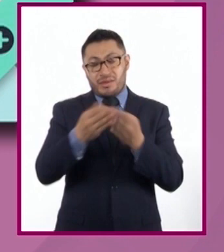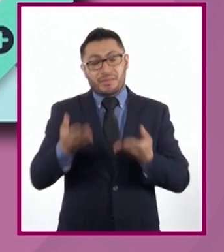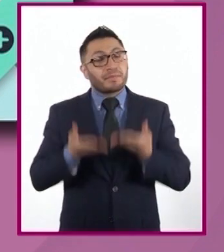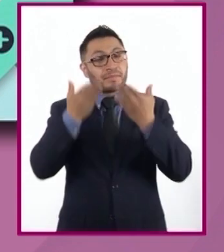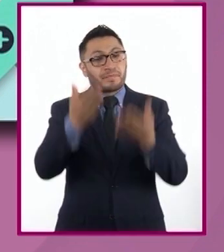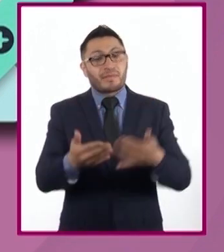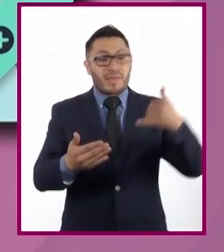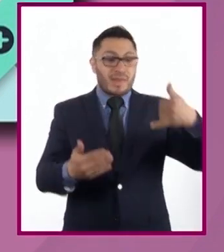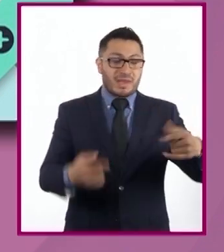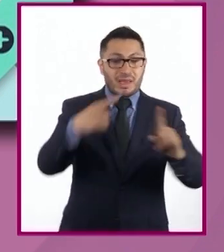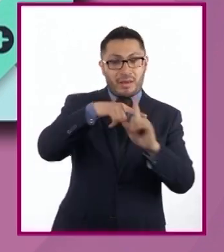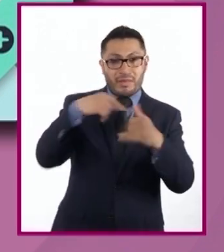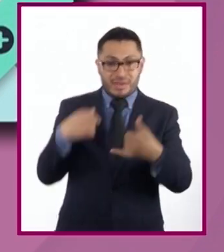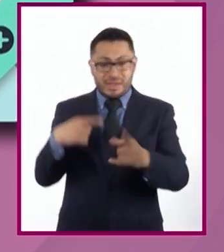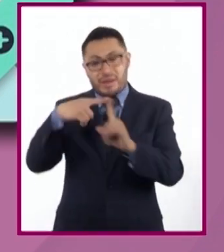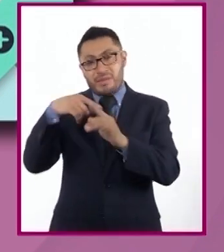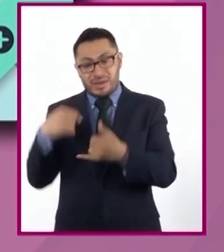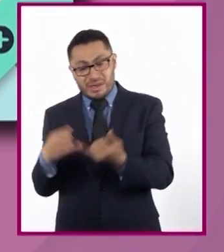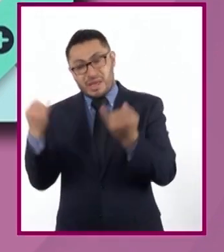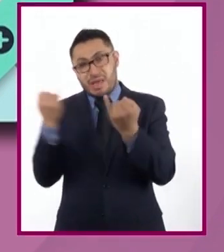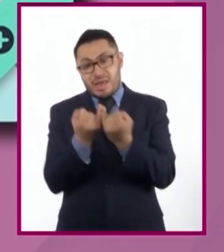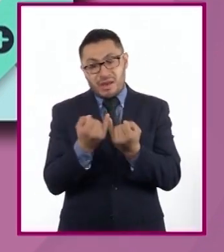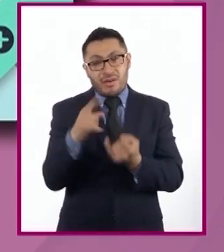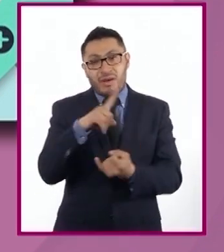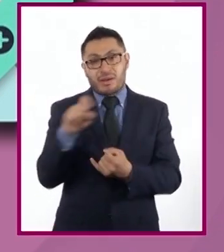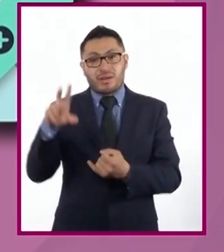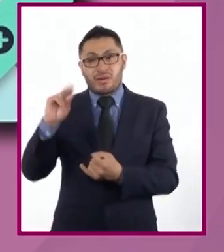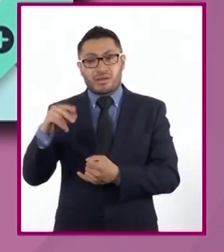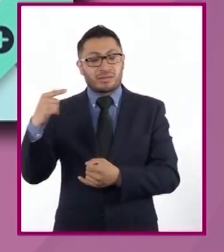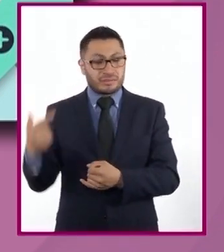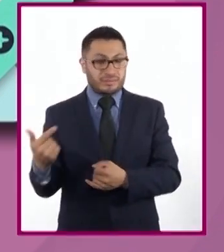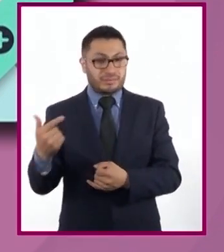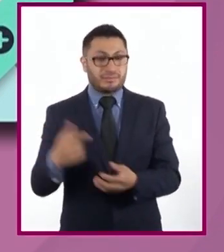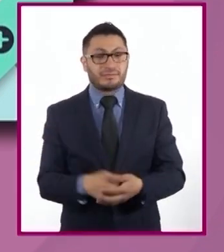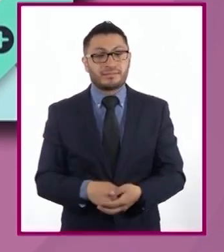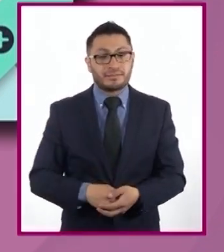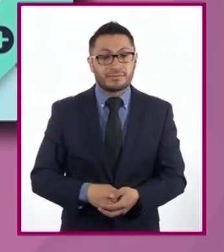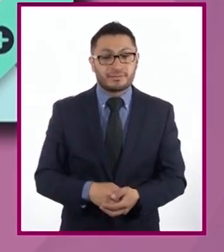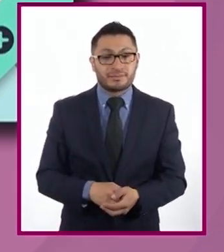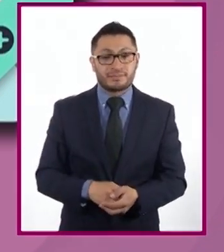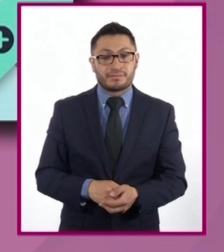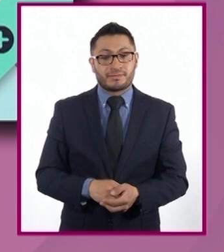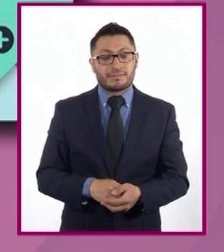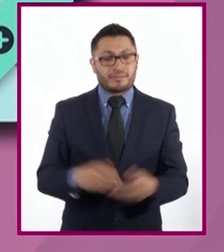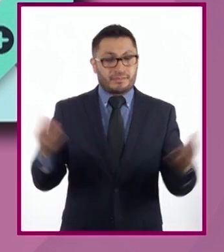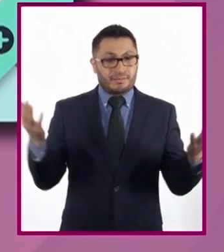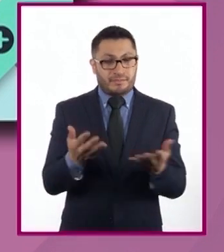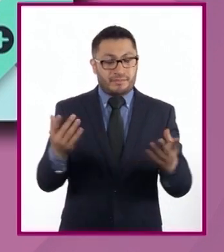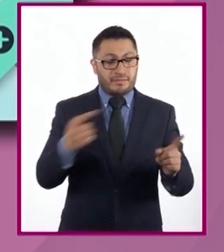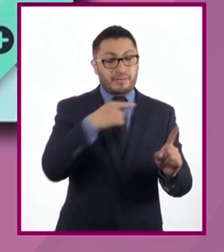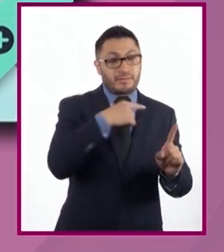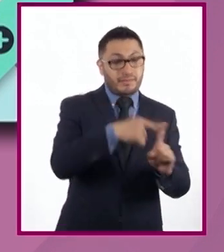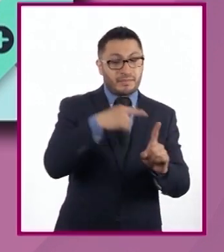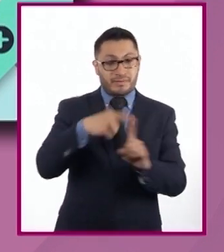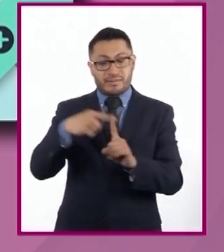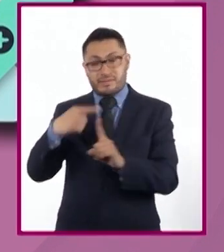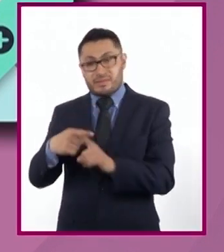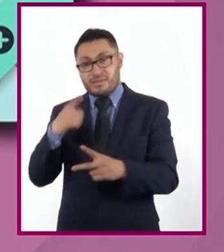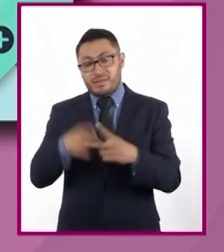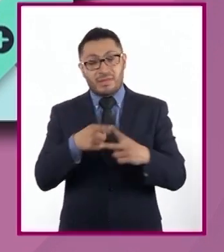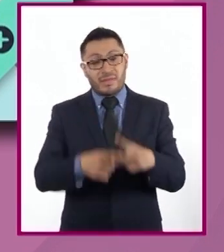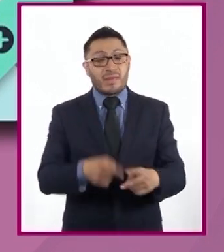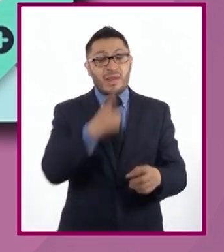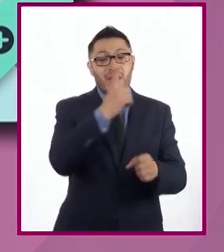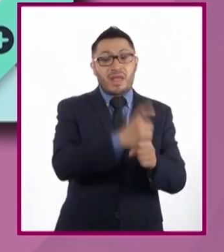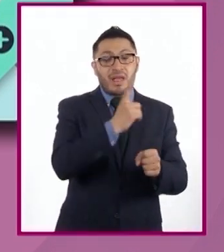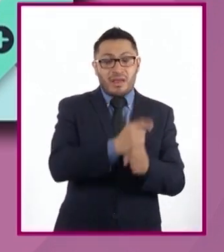más y igual a 180 grados. Realizamos la suma algebraica en el primer